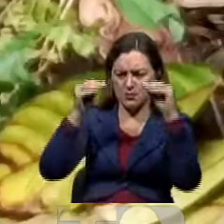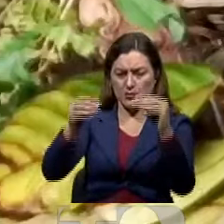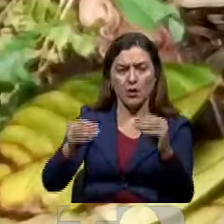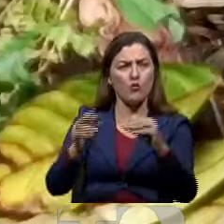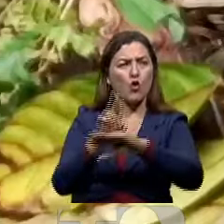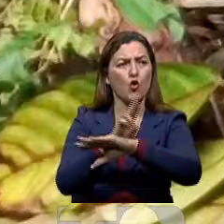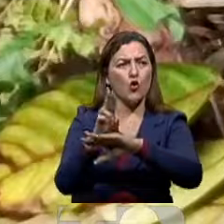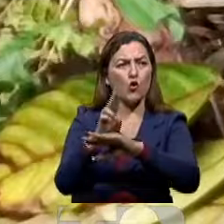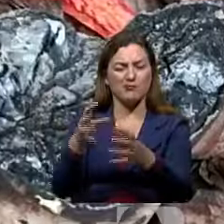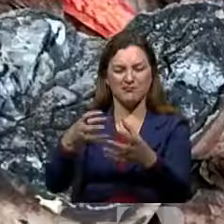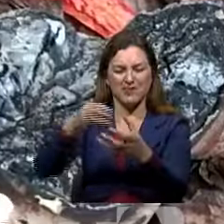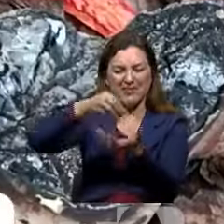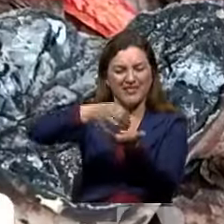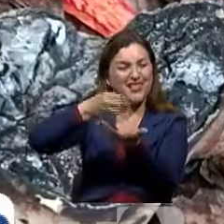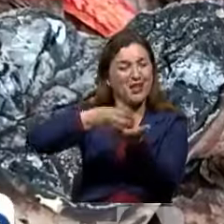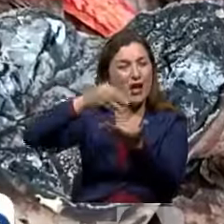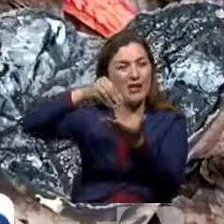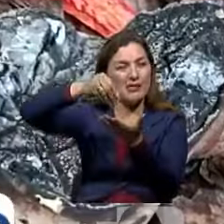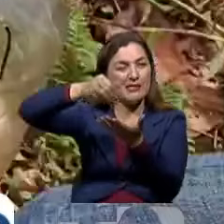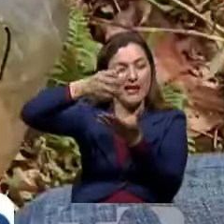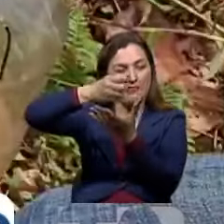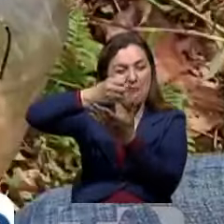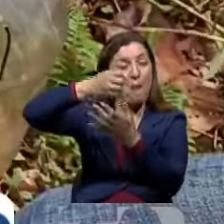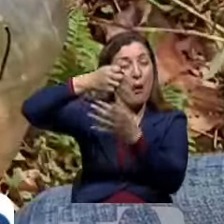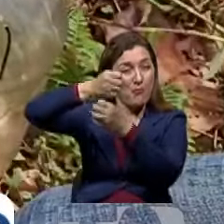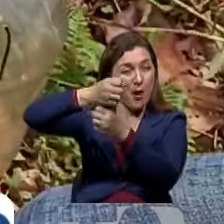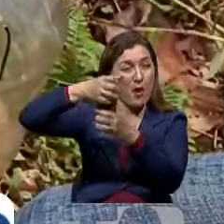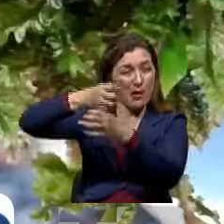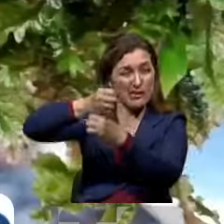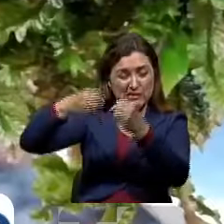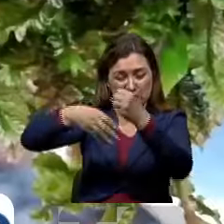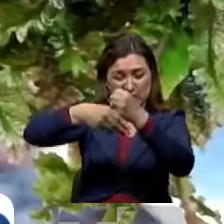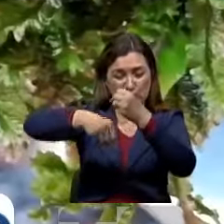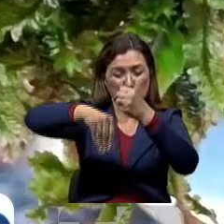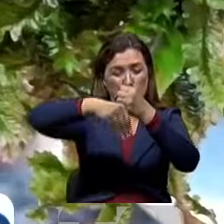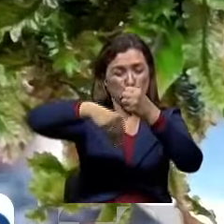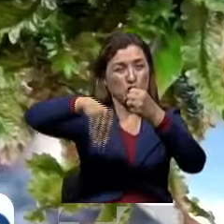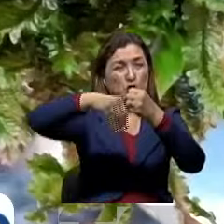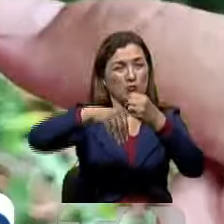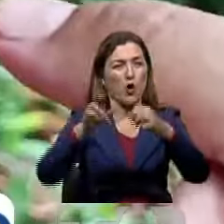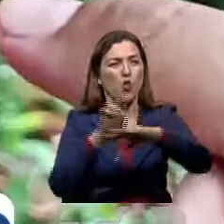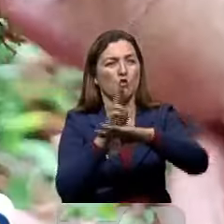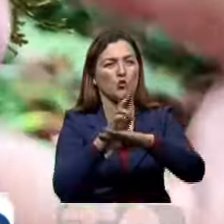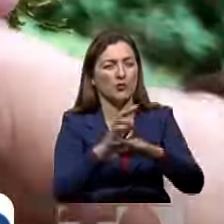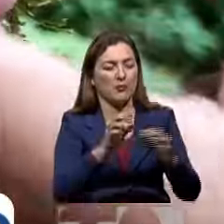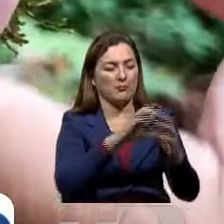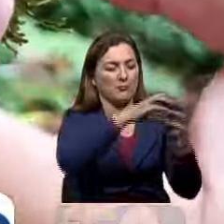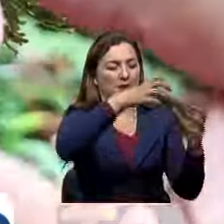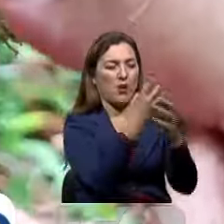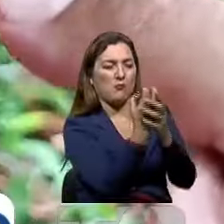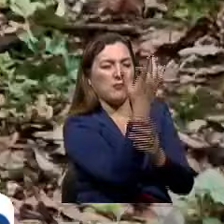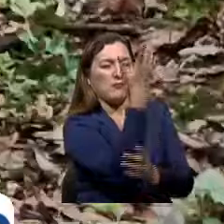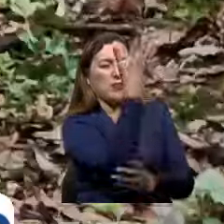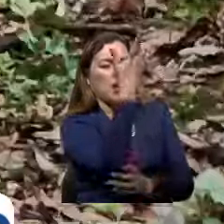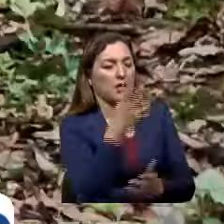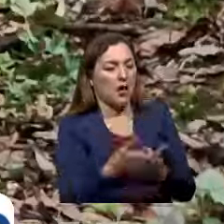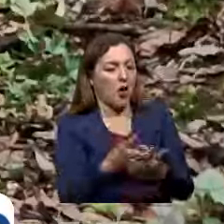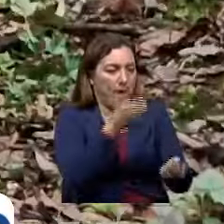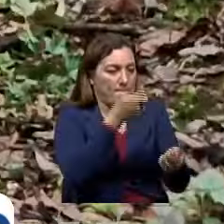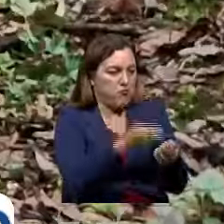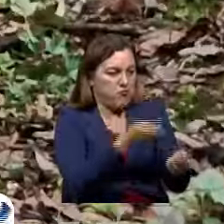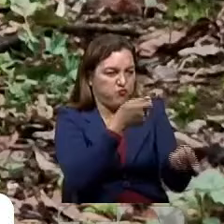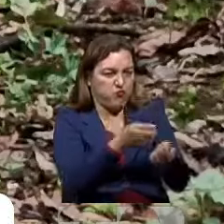y la aplicación del mucílago o baba de cacao como insumo para combatir el musgo y las plagas en sus cultivos.